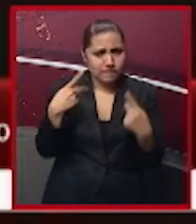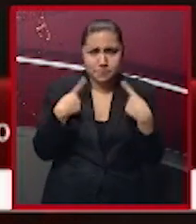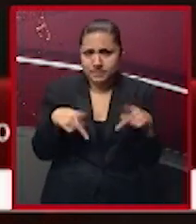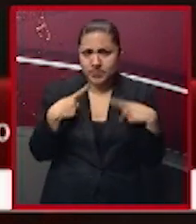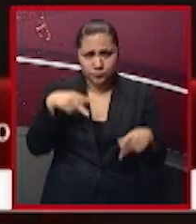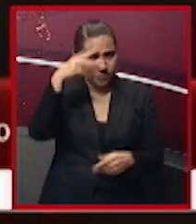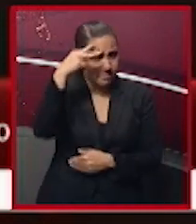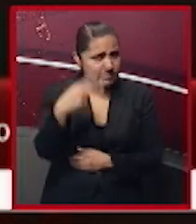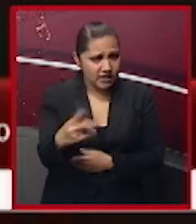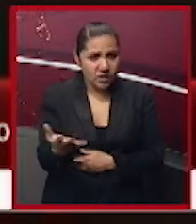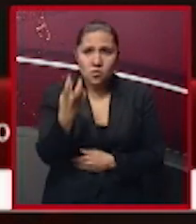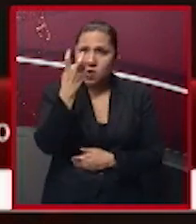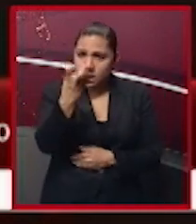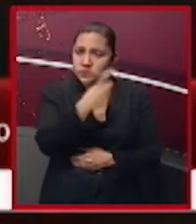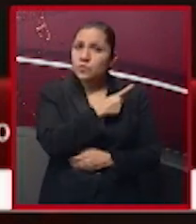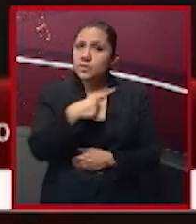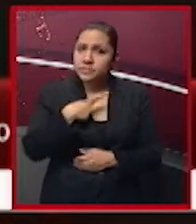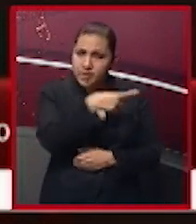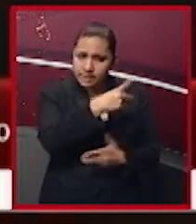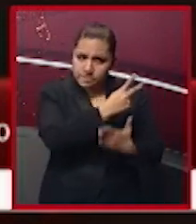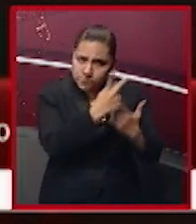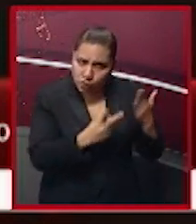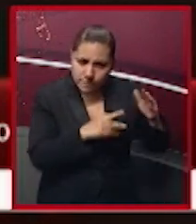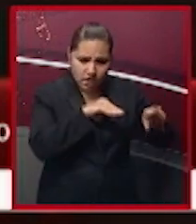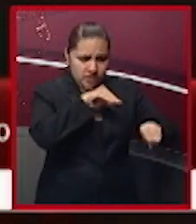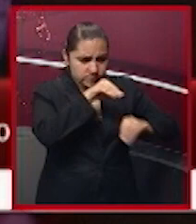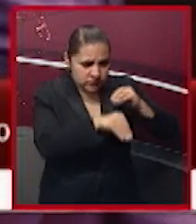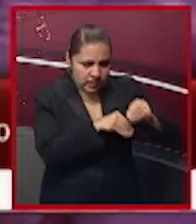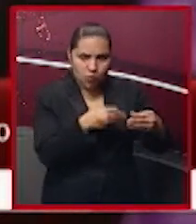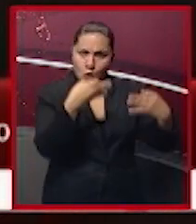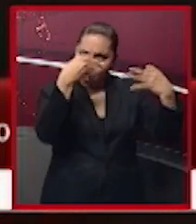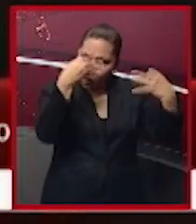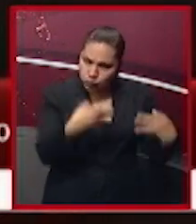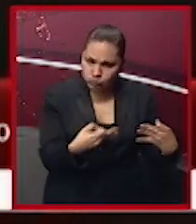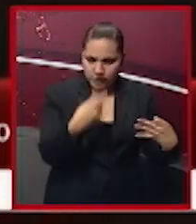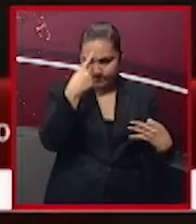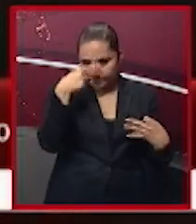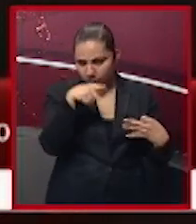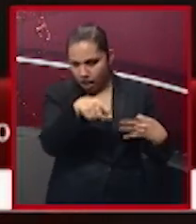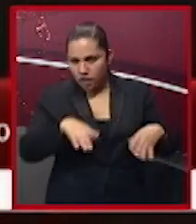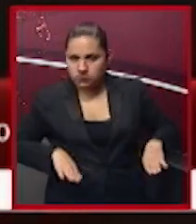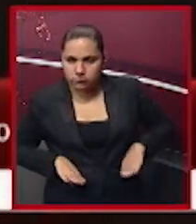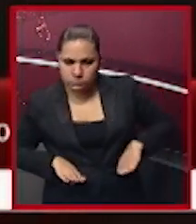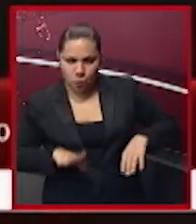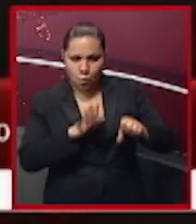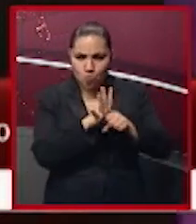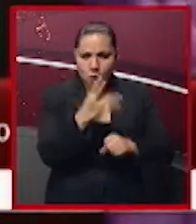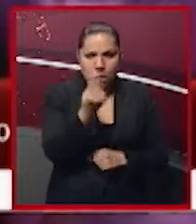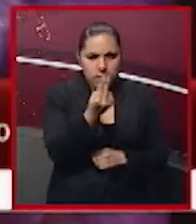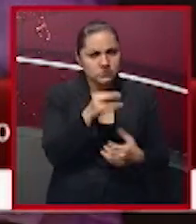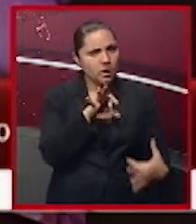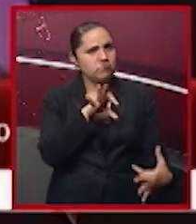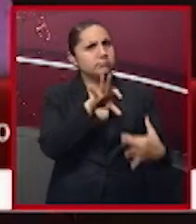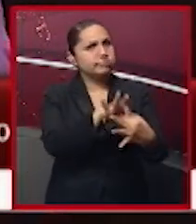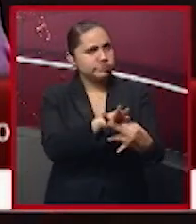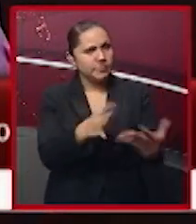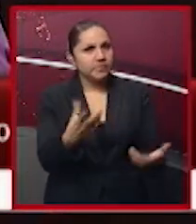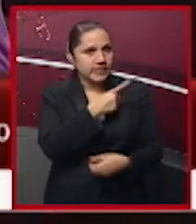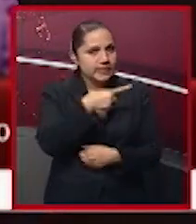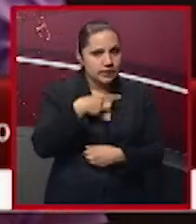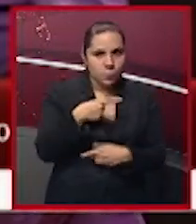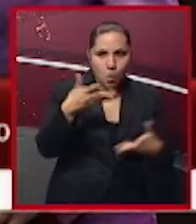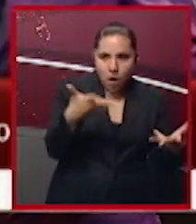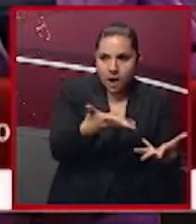políticas de desarrollo social eficaces y eficientes, hacer más utilizando lo menos